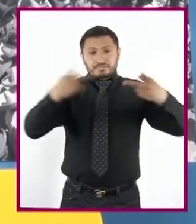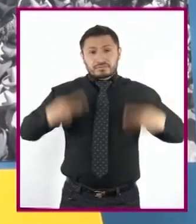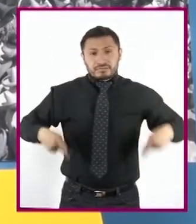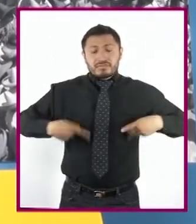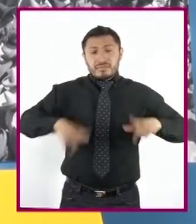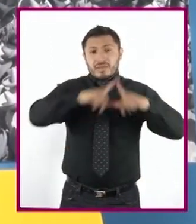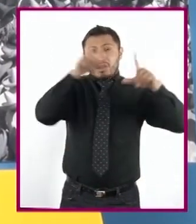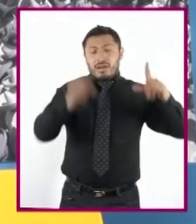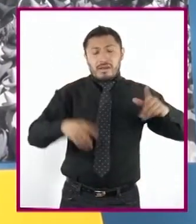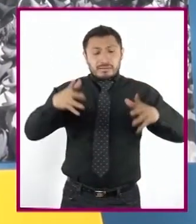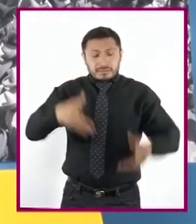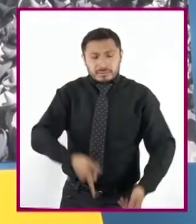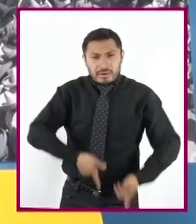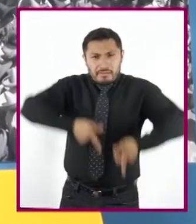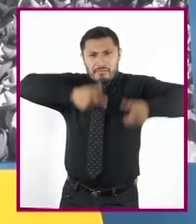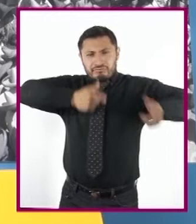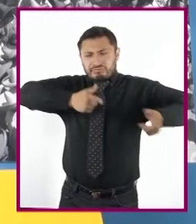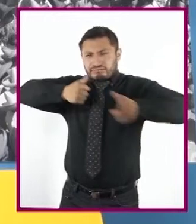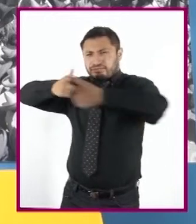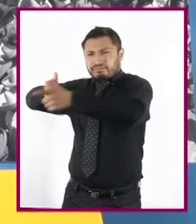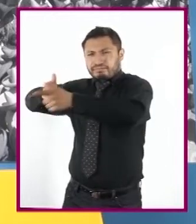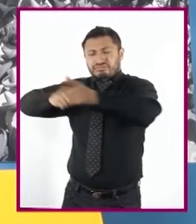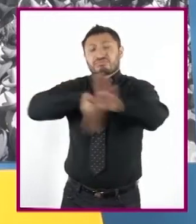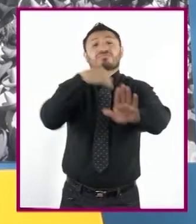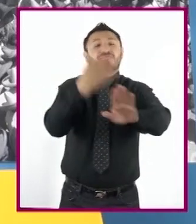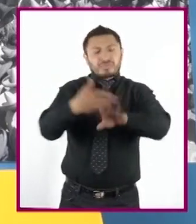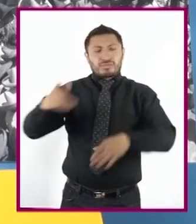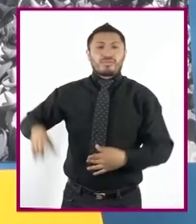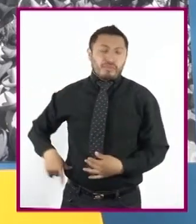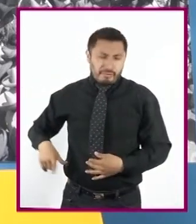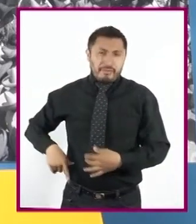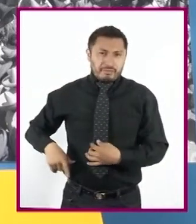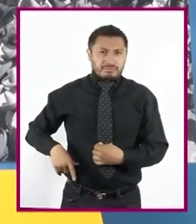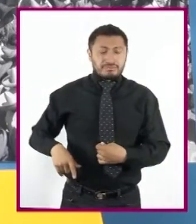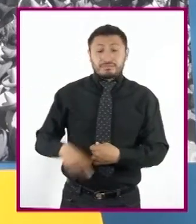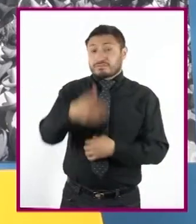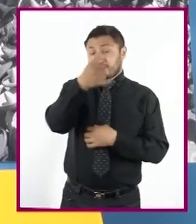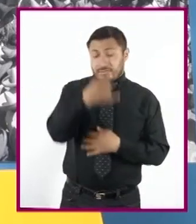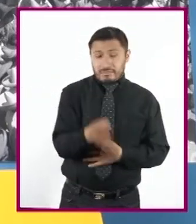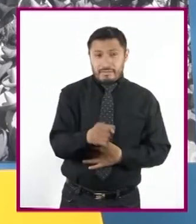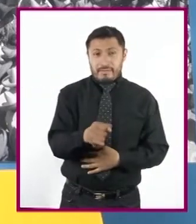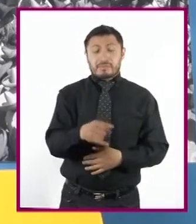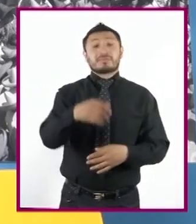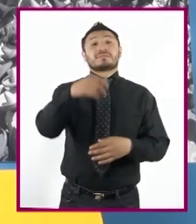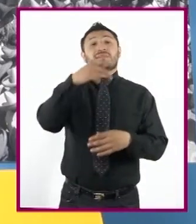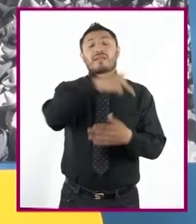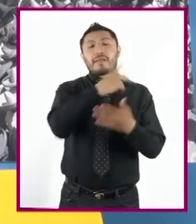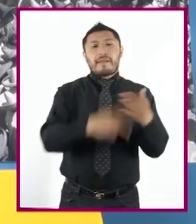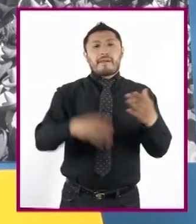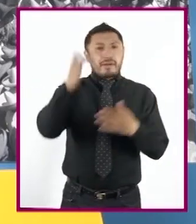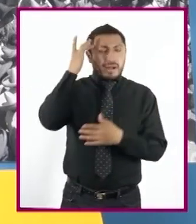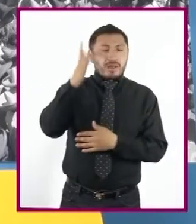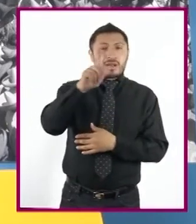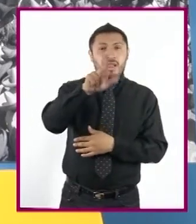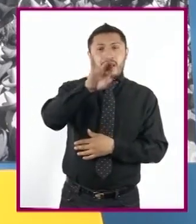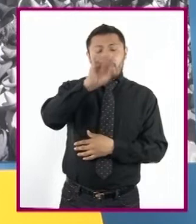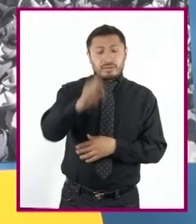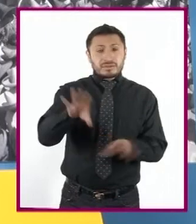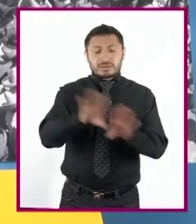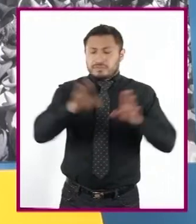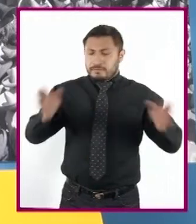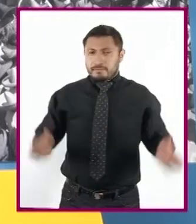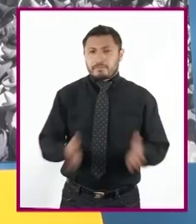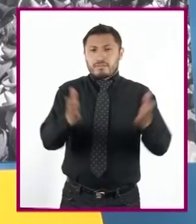Mexicana tomaran las armas en contra del gobierno. Así, el Plan de San Luis se convirtió en el impulso que